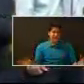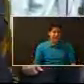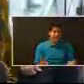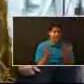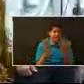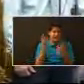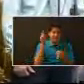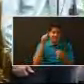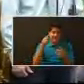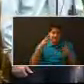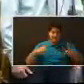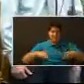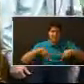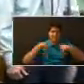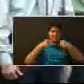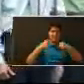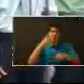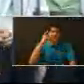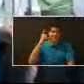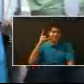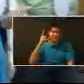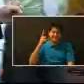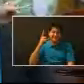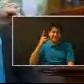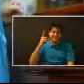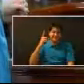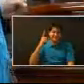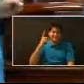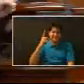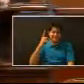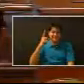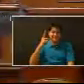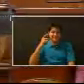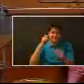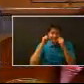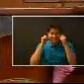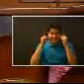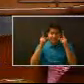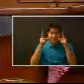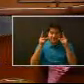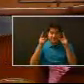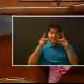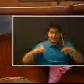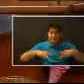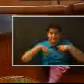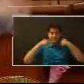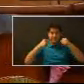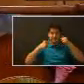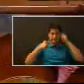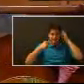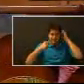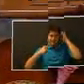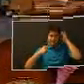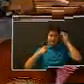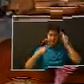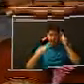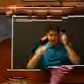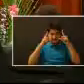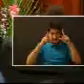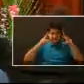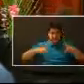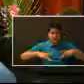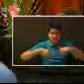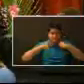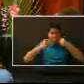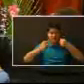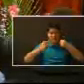Levanta a esos valientes, Señor. Despierta a tus valientes. Despierta a